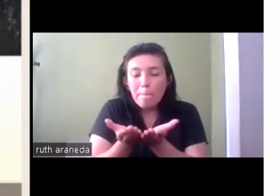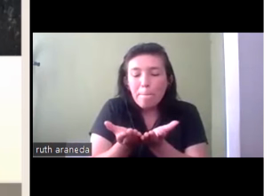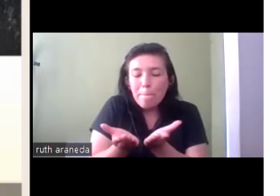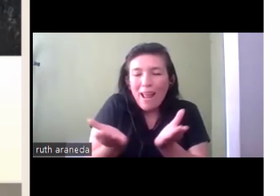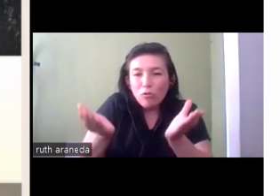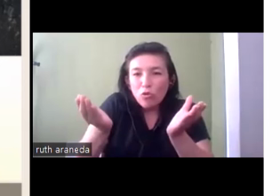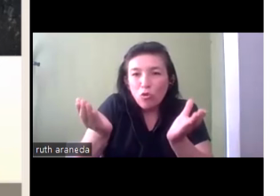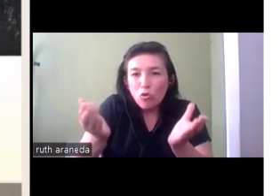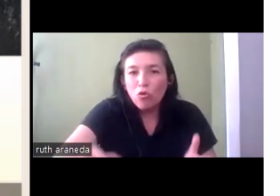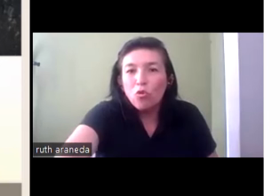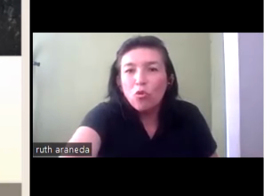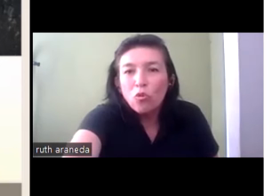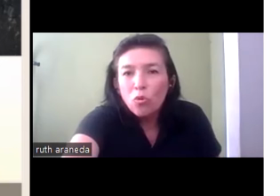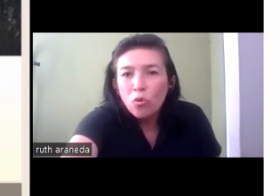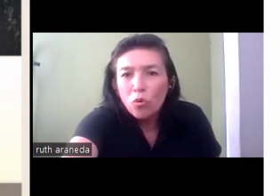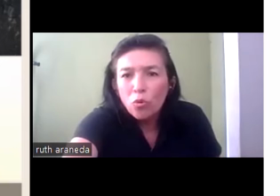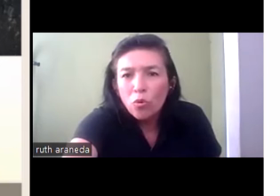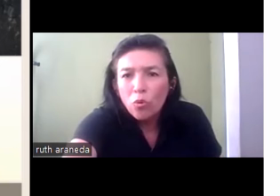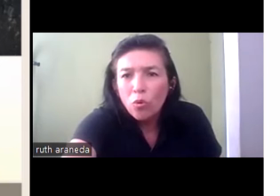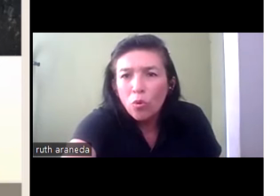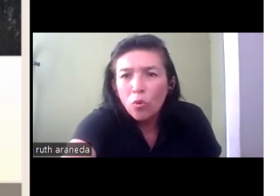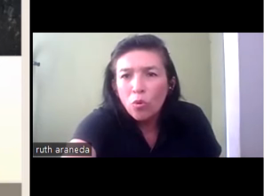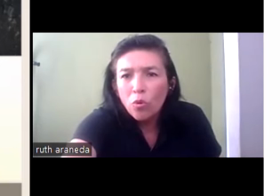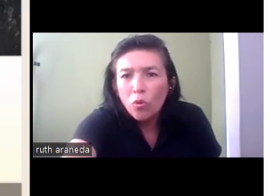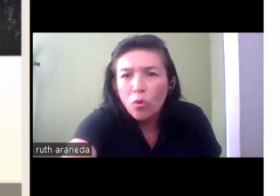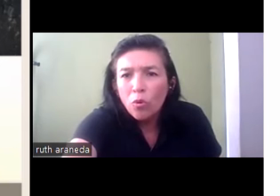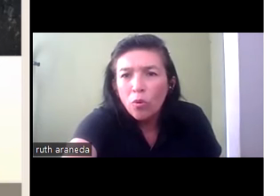¿ya? Y los vasos dobles.